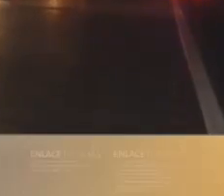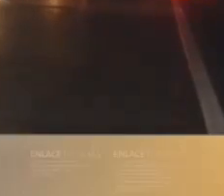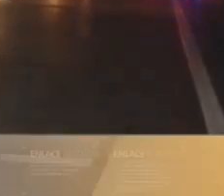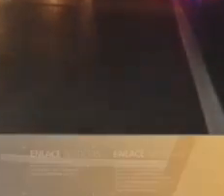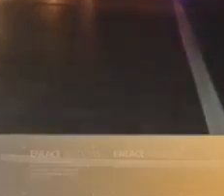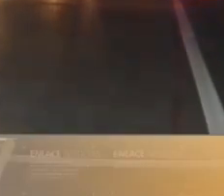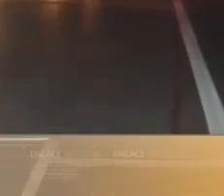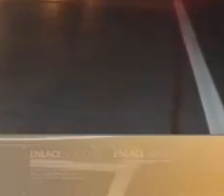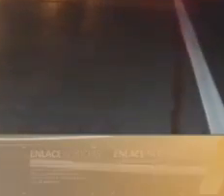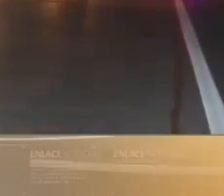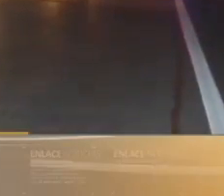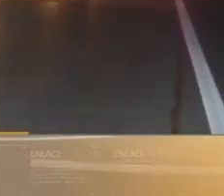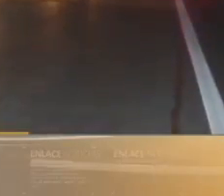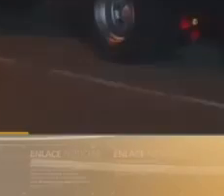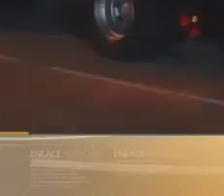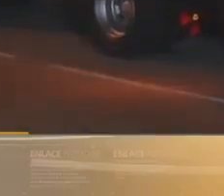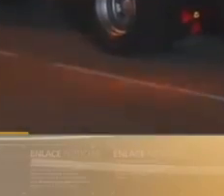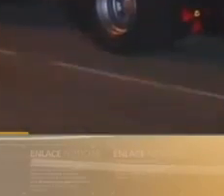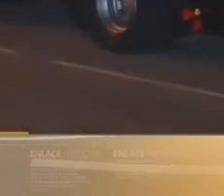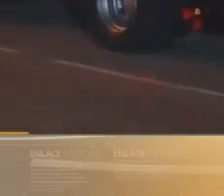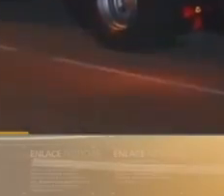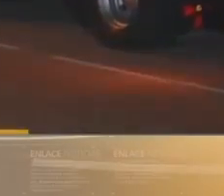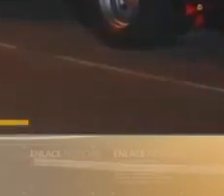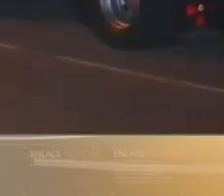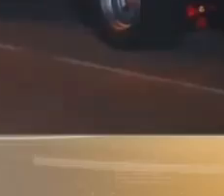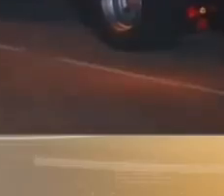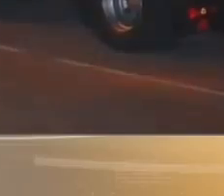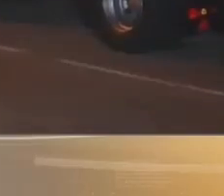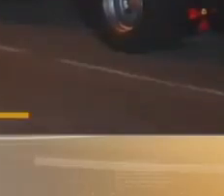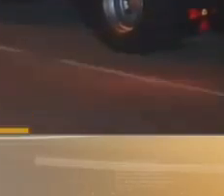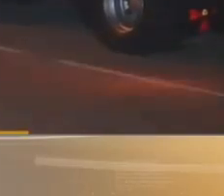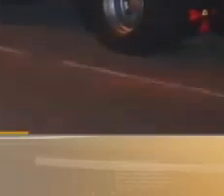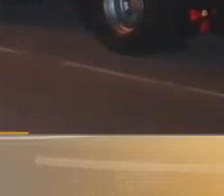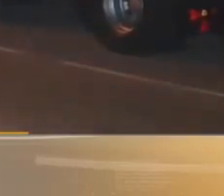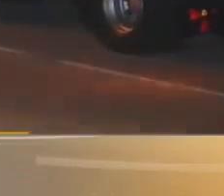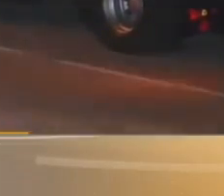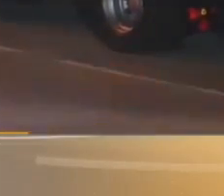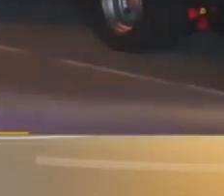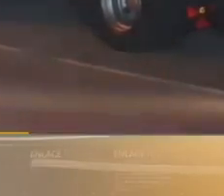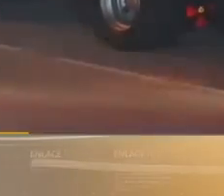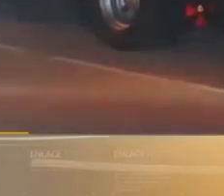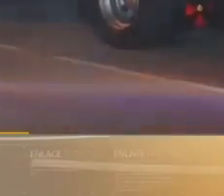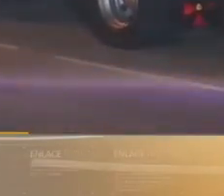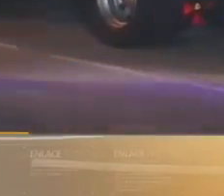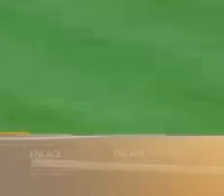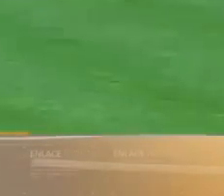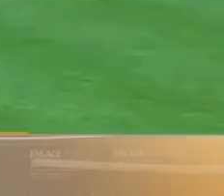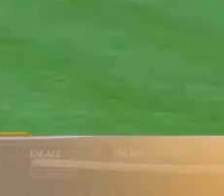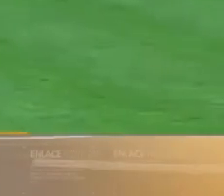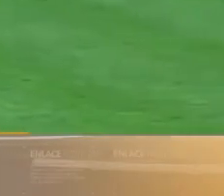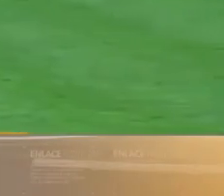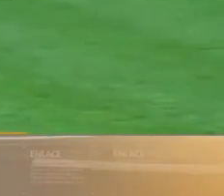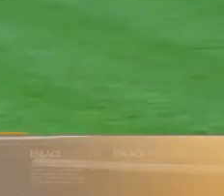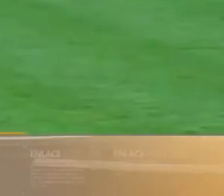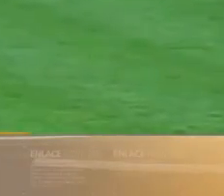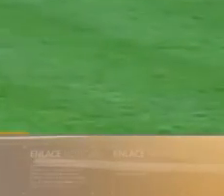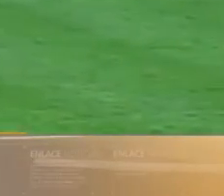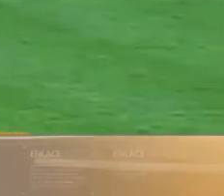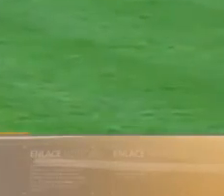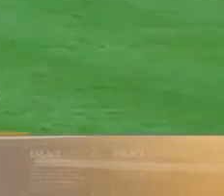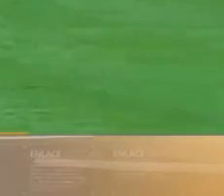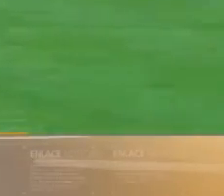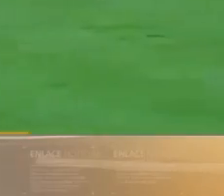en los deportes, debido a los bloqueos registrados en diferentes vías del país por el paro camionero nacional, el compromiso entre Alianza